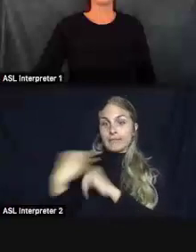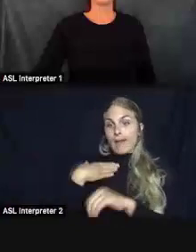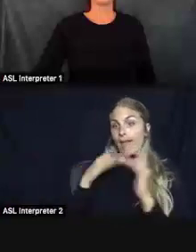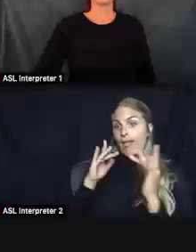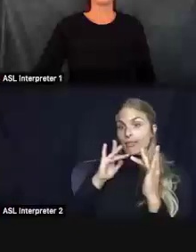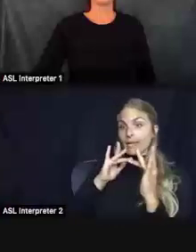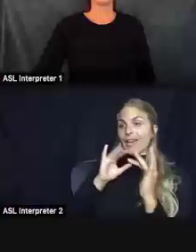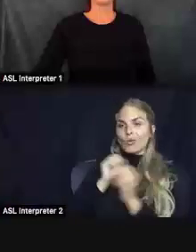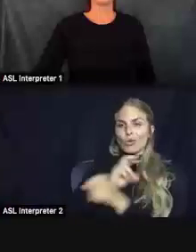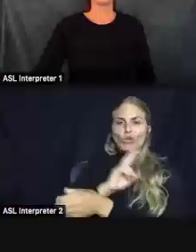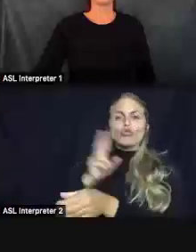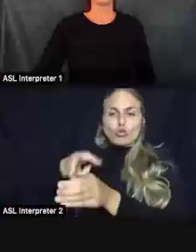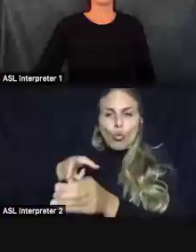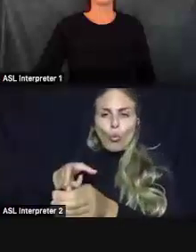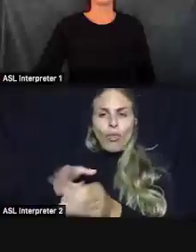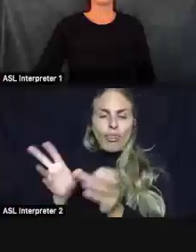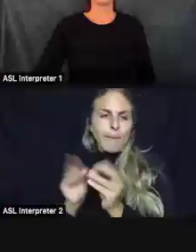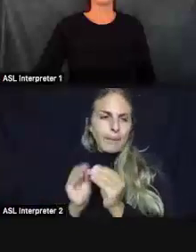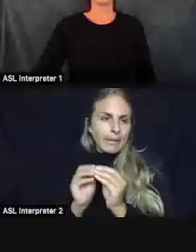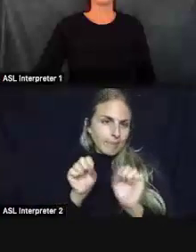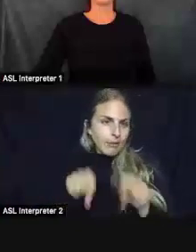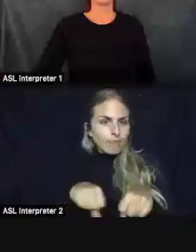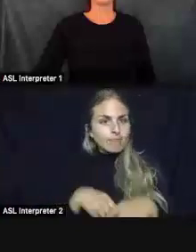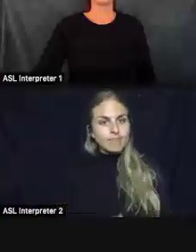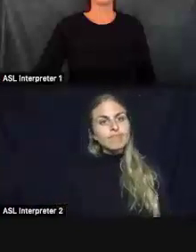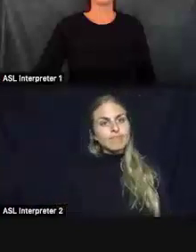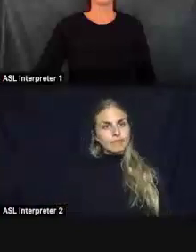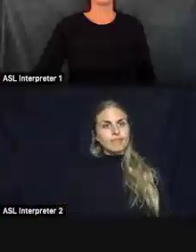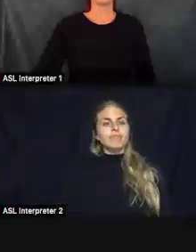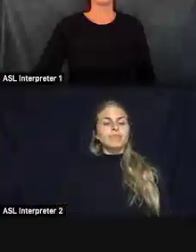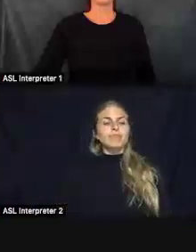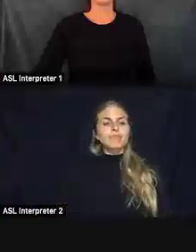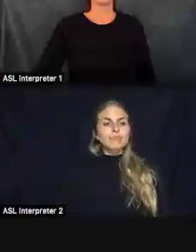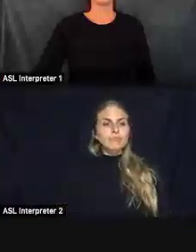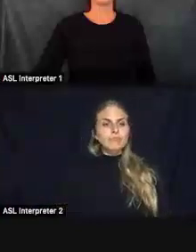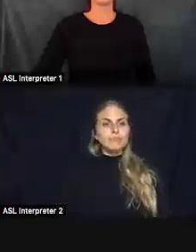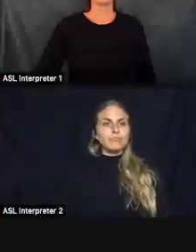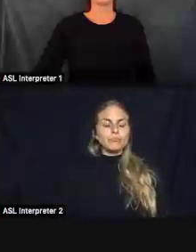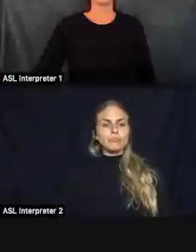www.i81.dot.ny.gov para registrarse y recibir un enlace para unirse a la audiencia.